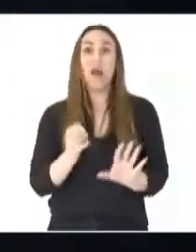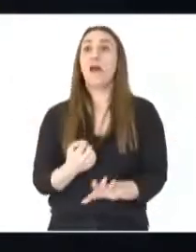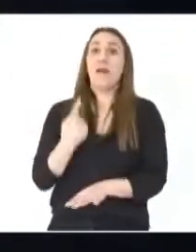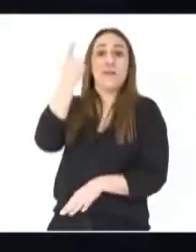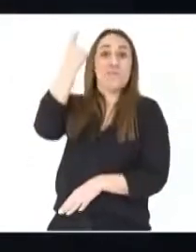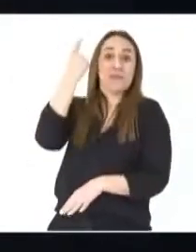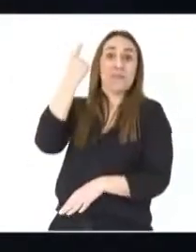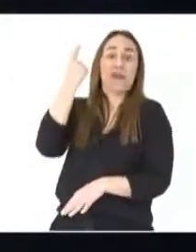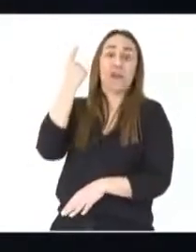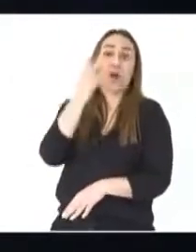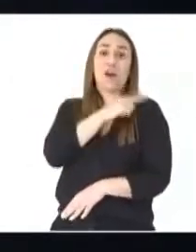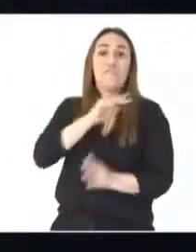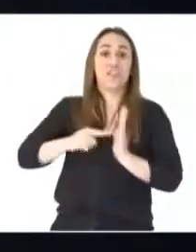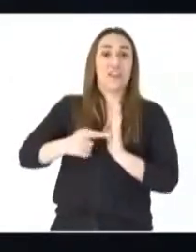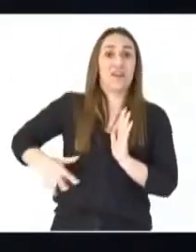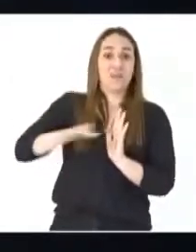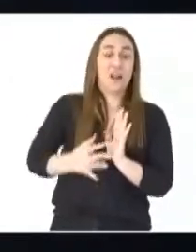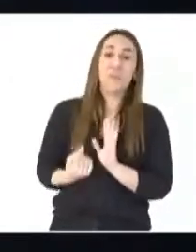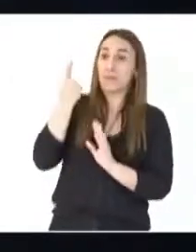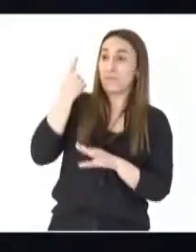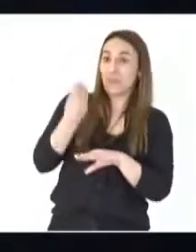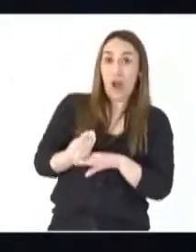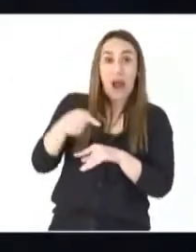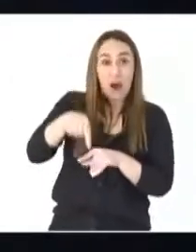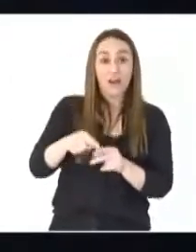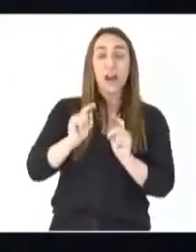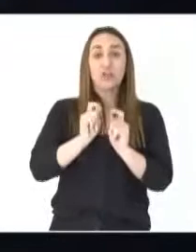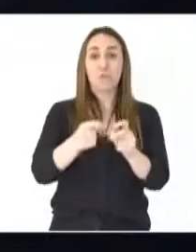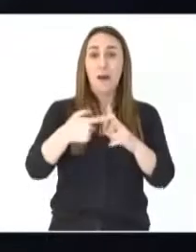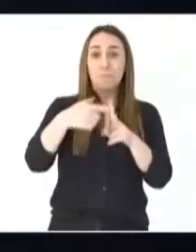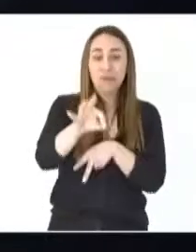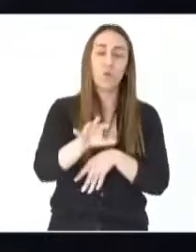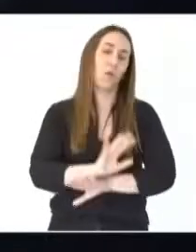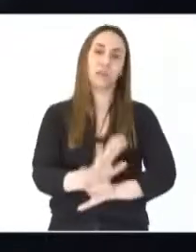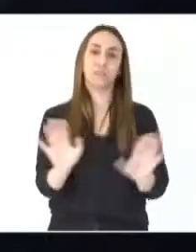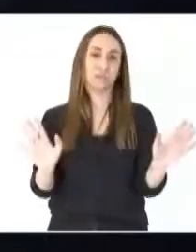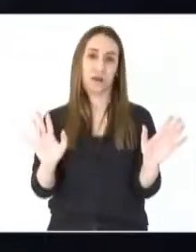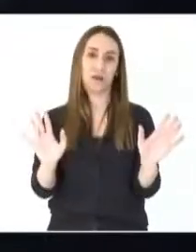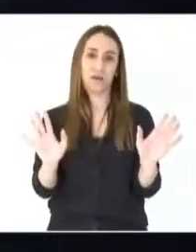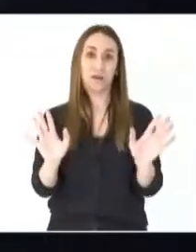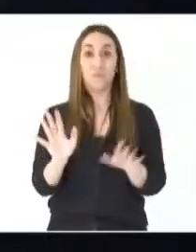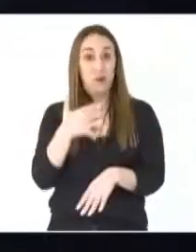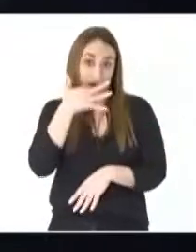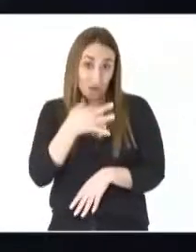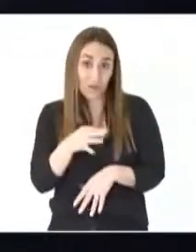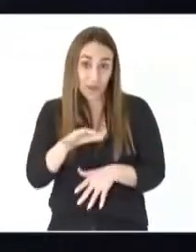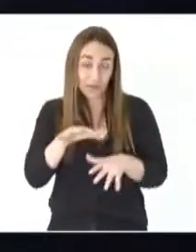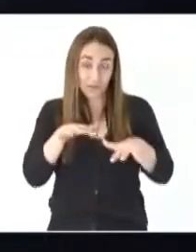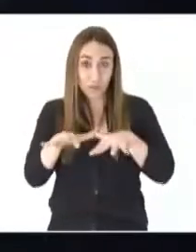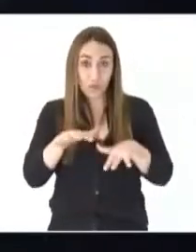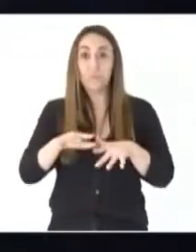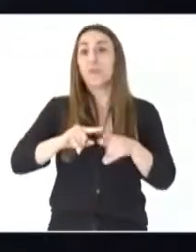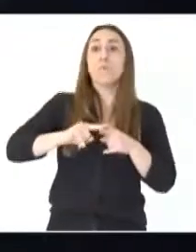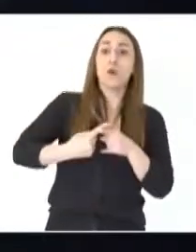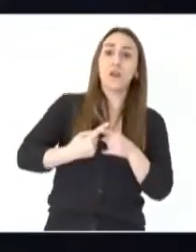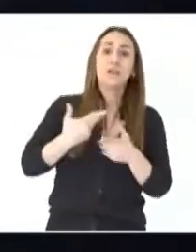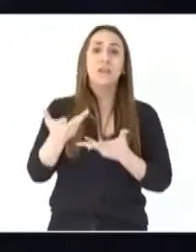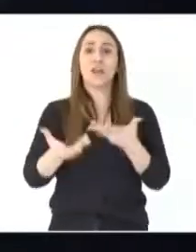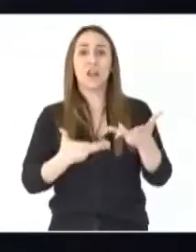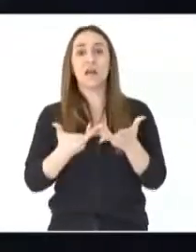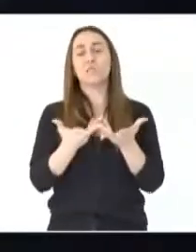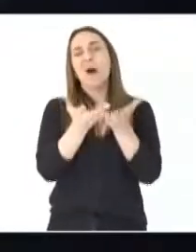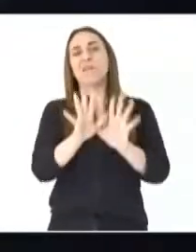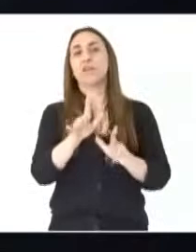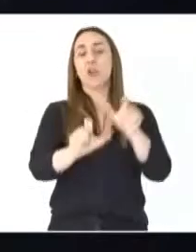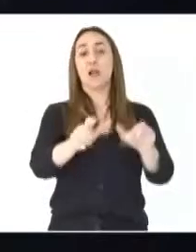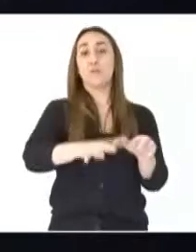gobierno, ya está. Y además con el agravante de que los últimos 4 años prácticamente la han abandonado, ¿no? En pos de la candidatura presidencial del jefe de gobierno y